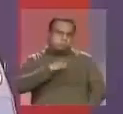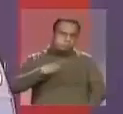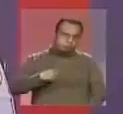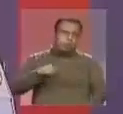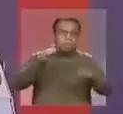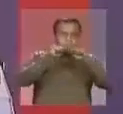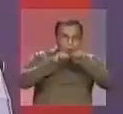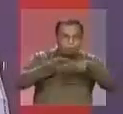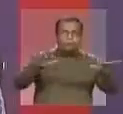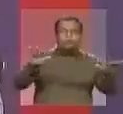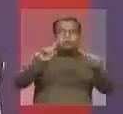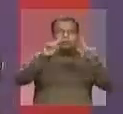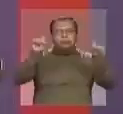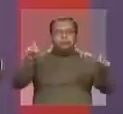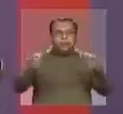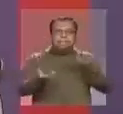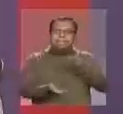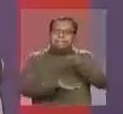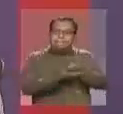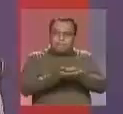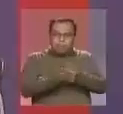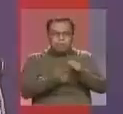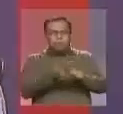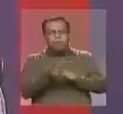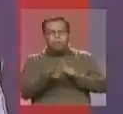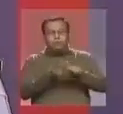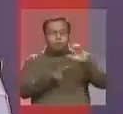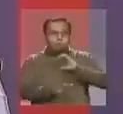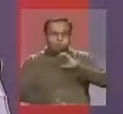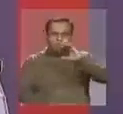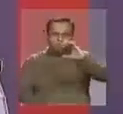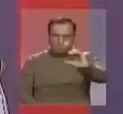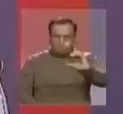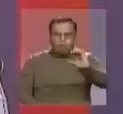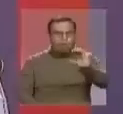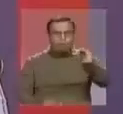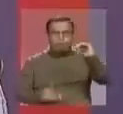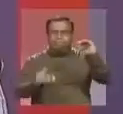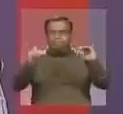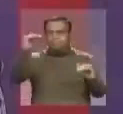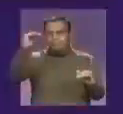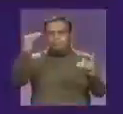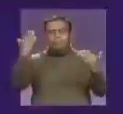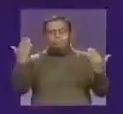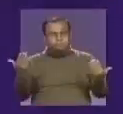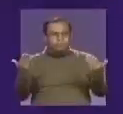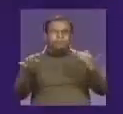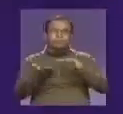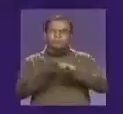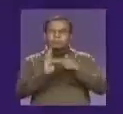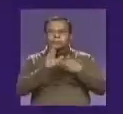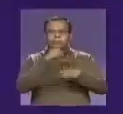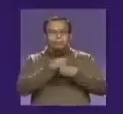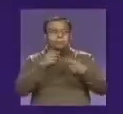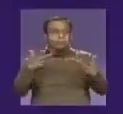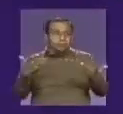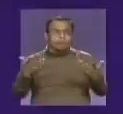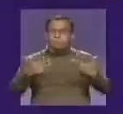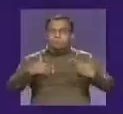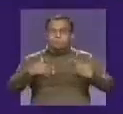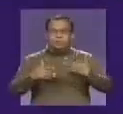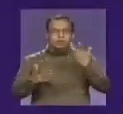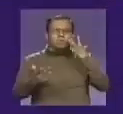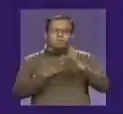como públicas, los salarios también hay una desigualdad, lo que también hace que se deba